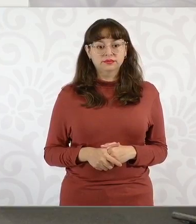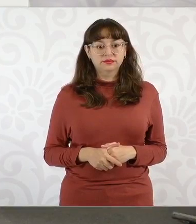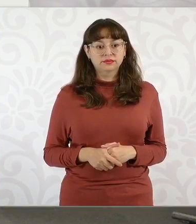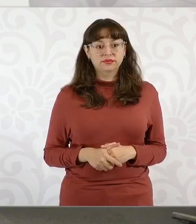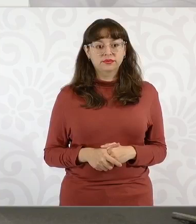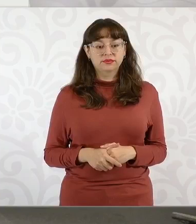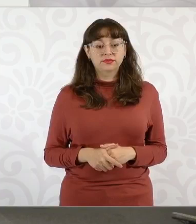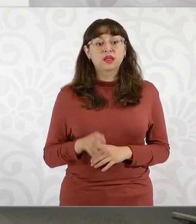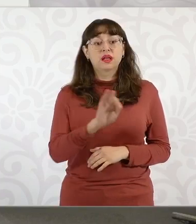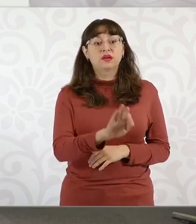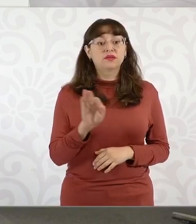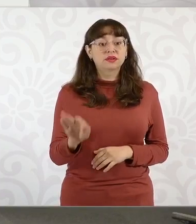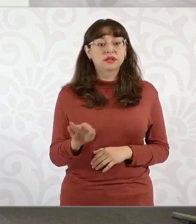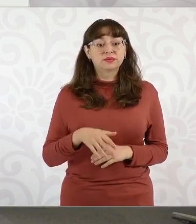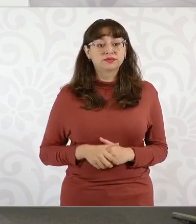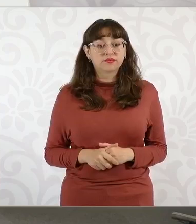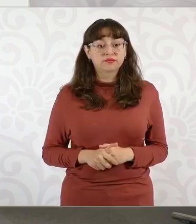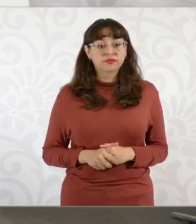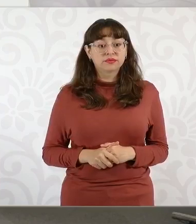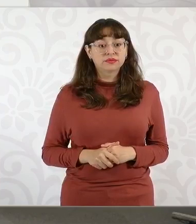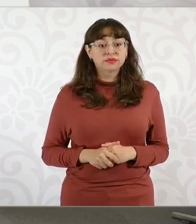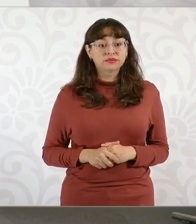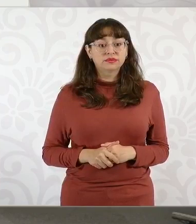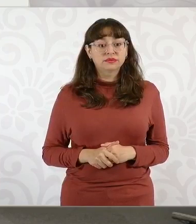ponle la fecha de cuándo fue, está abajo.